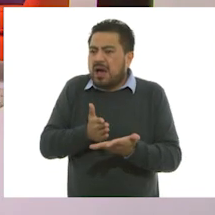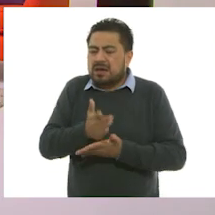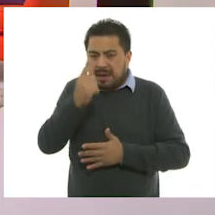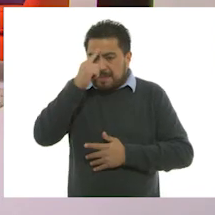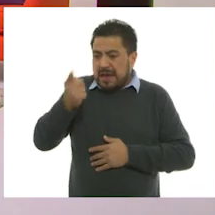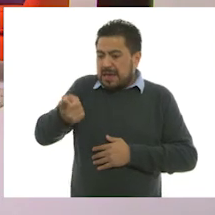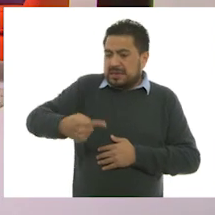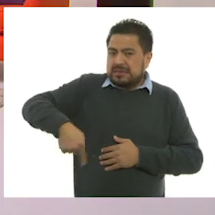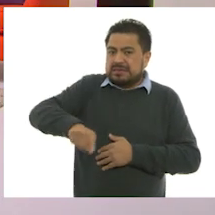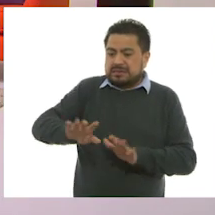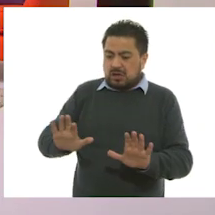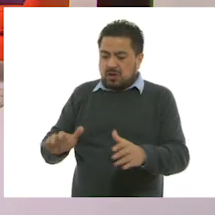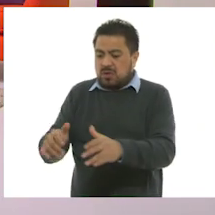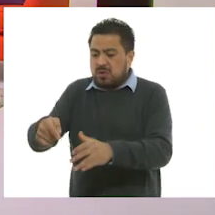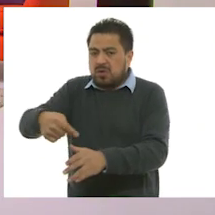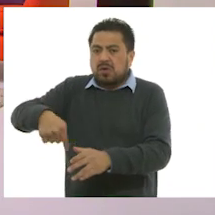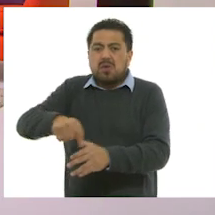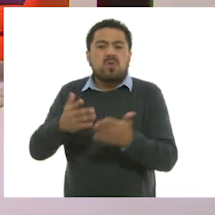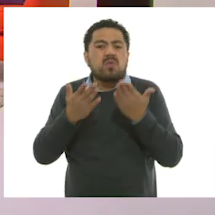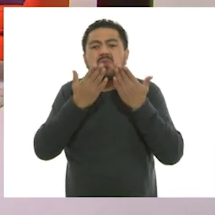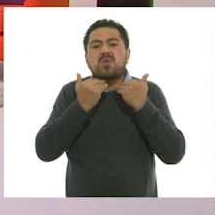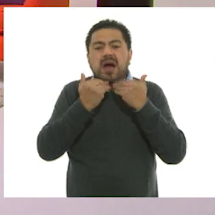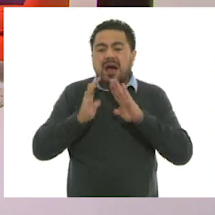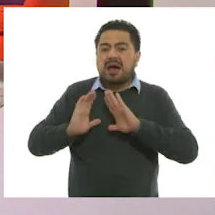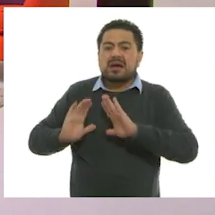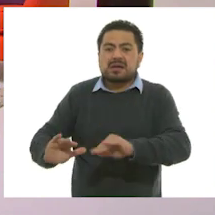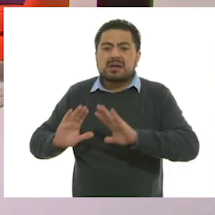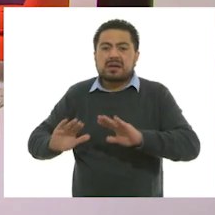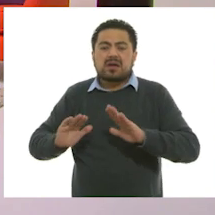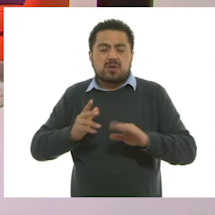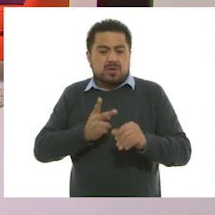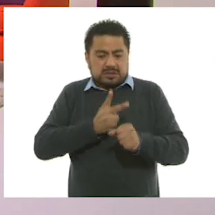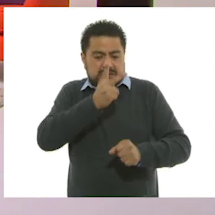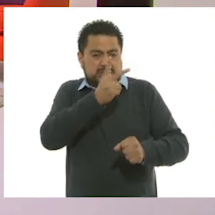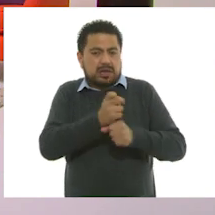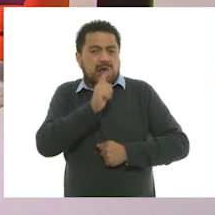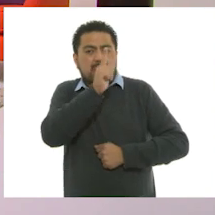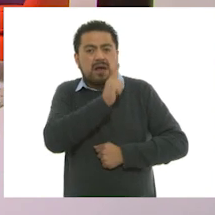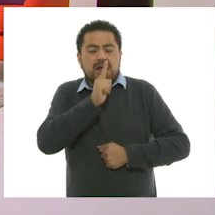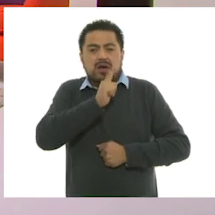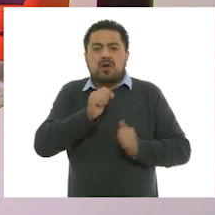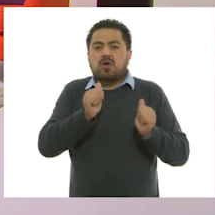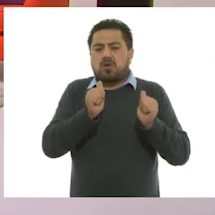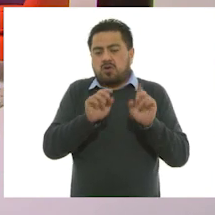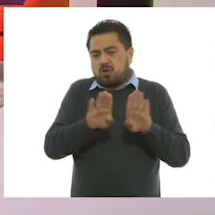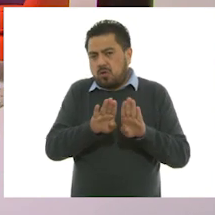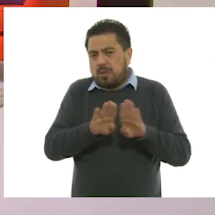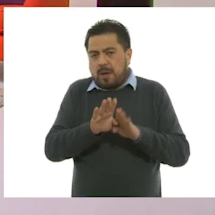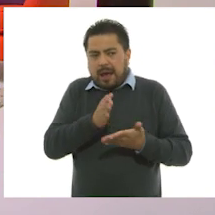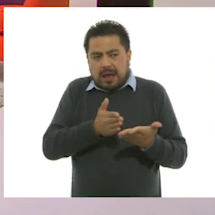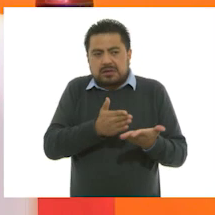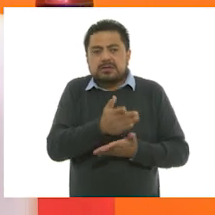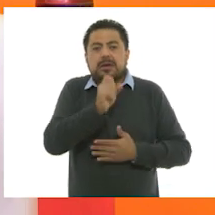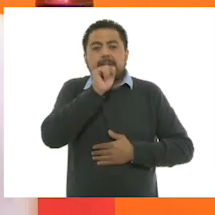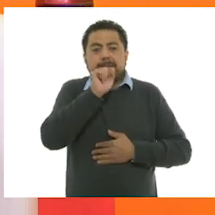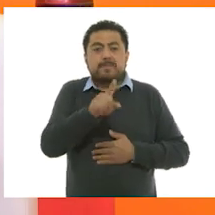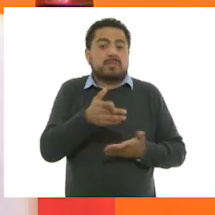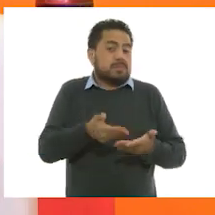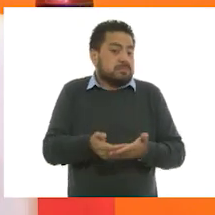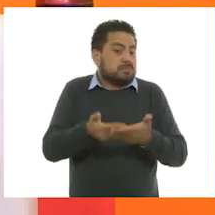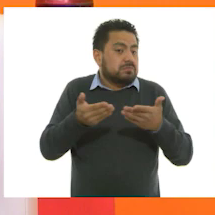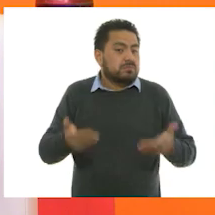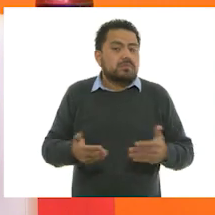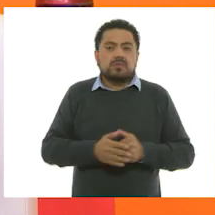para ellas y ellos, al no existir la enseñanza de una segunda lengua en una modalidad también accesible?